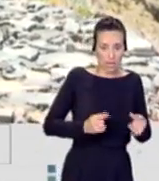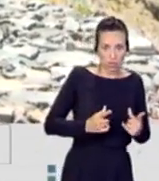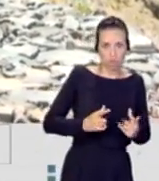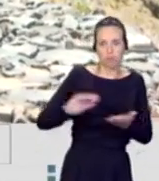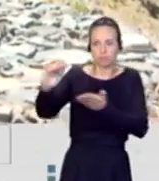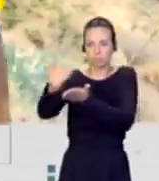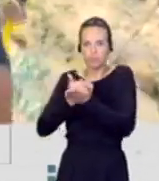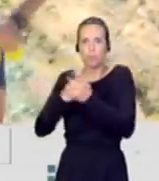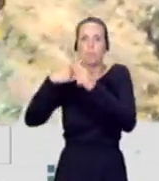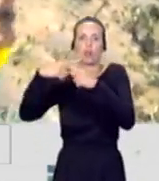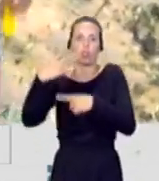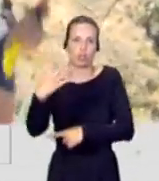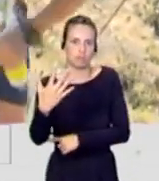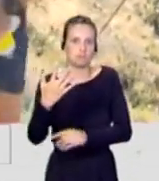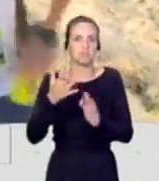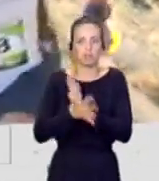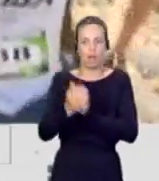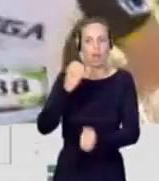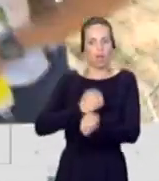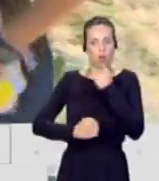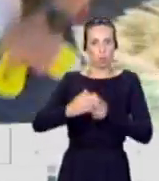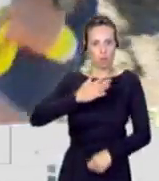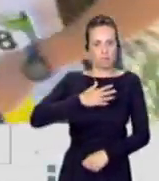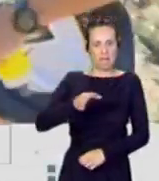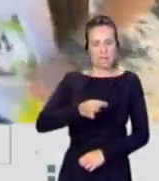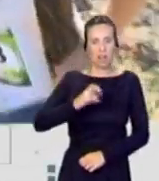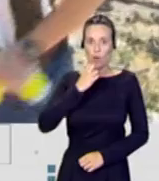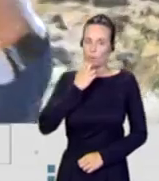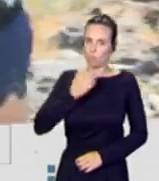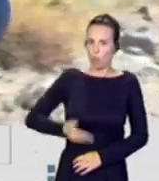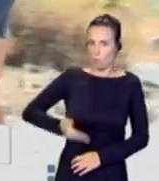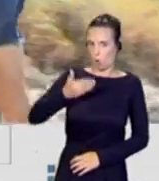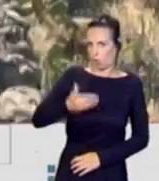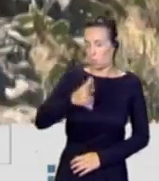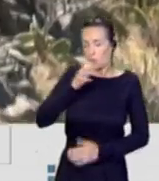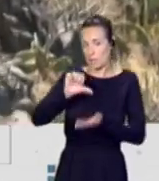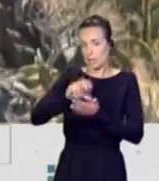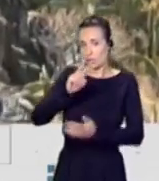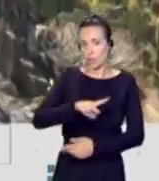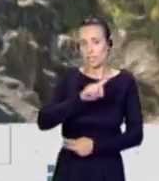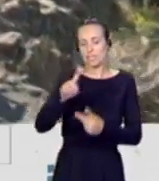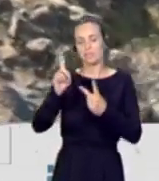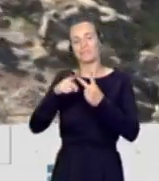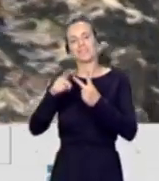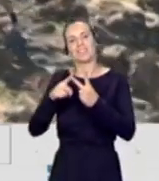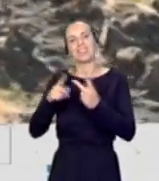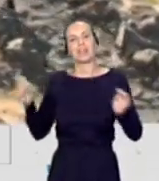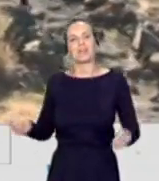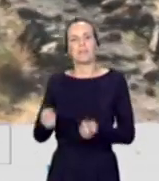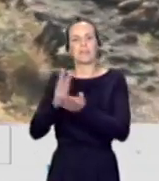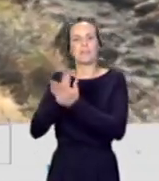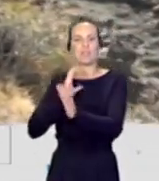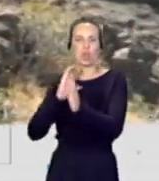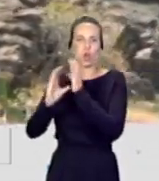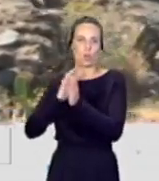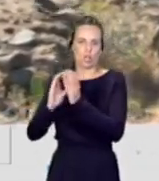economía local y para una isla no capitalina es bastante, bastante importante. Y después tenemos el impacto mediático, ¿no? Que son la difusión en